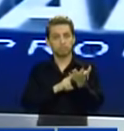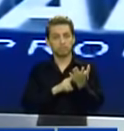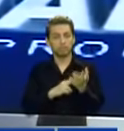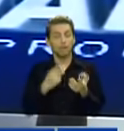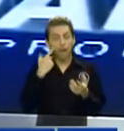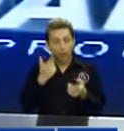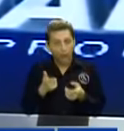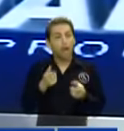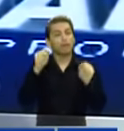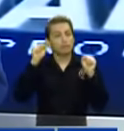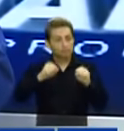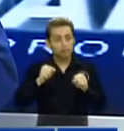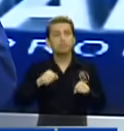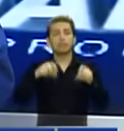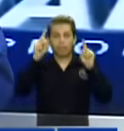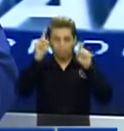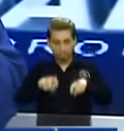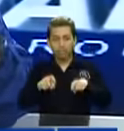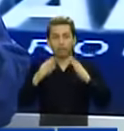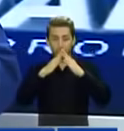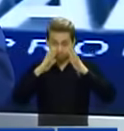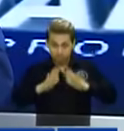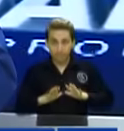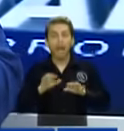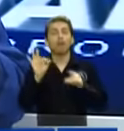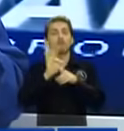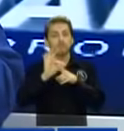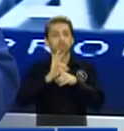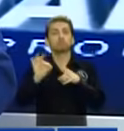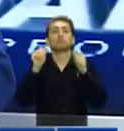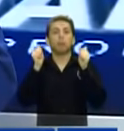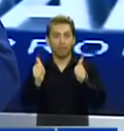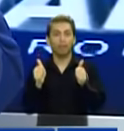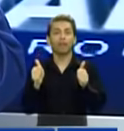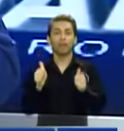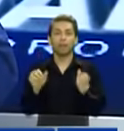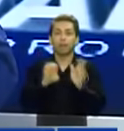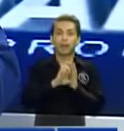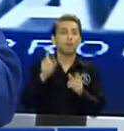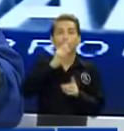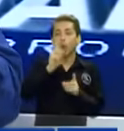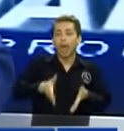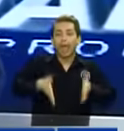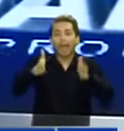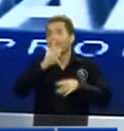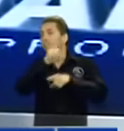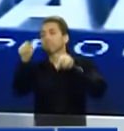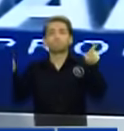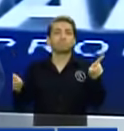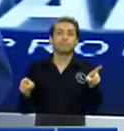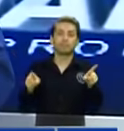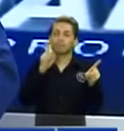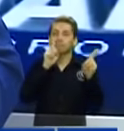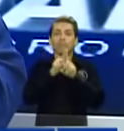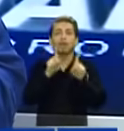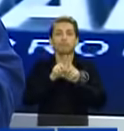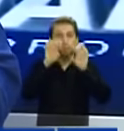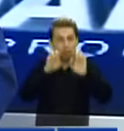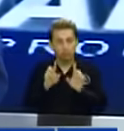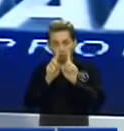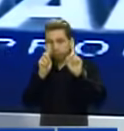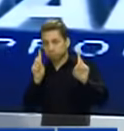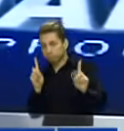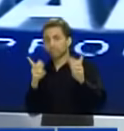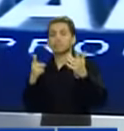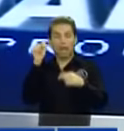muchísimo el confinamiento, o sea, estas horas de no estar en la calle, el distanciamiento social, eso ha servido